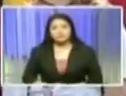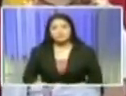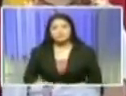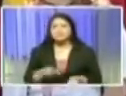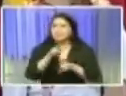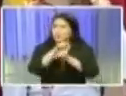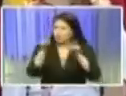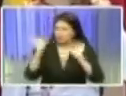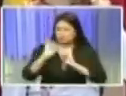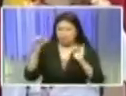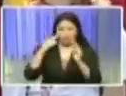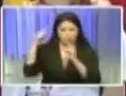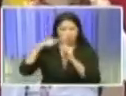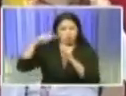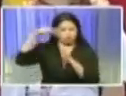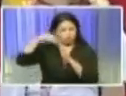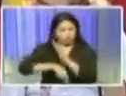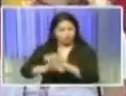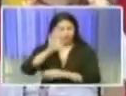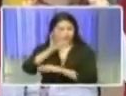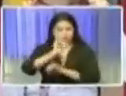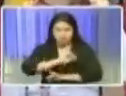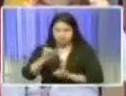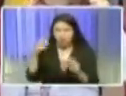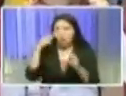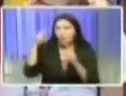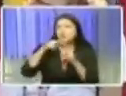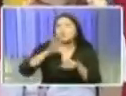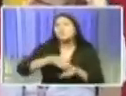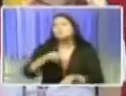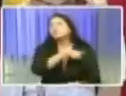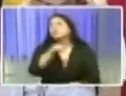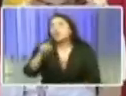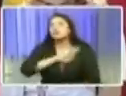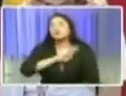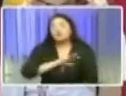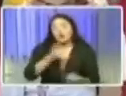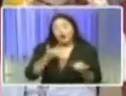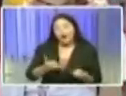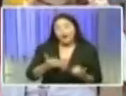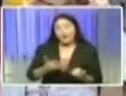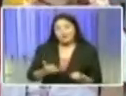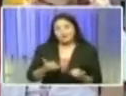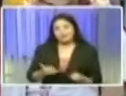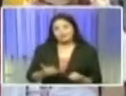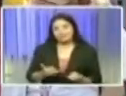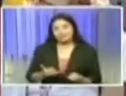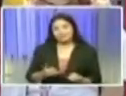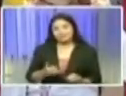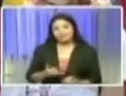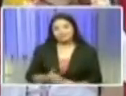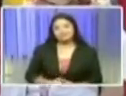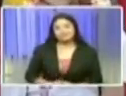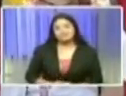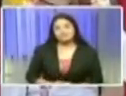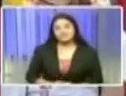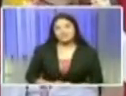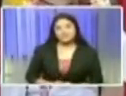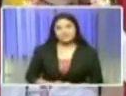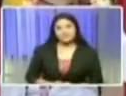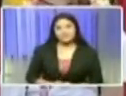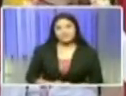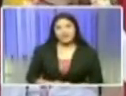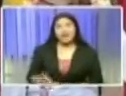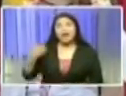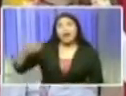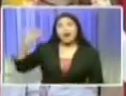Ustedes ya conocen el futuro porque son dueños del presente. A nuestra generación nos